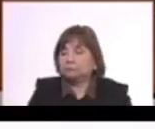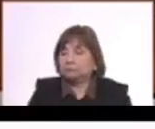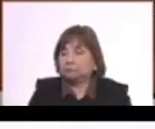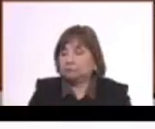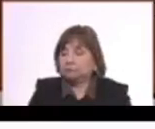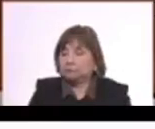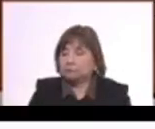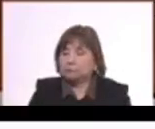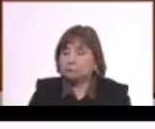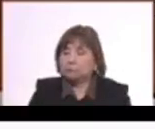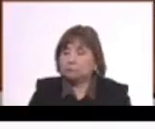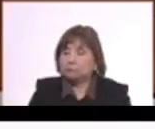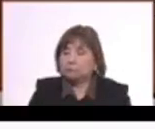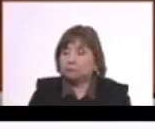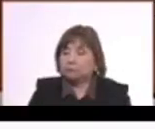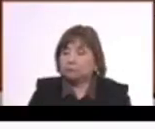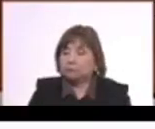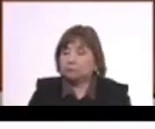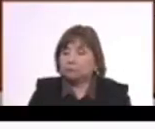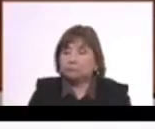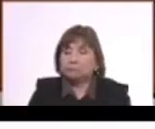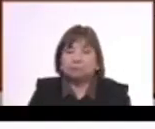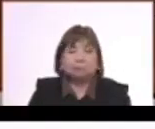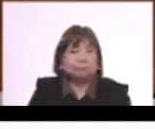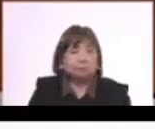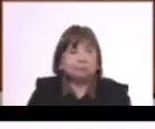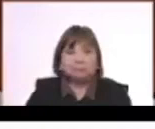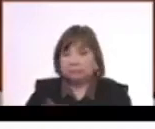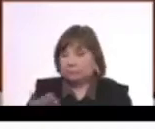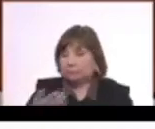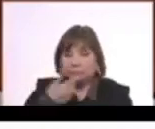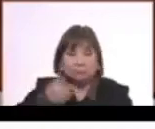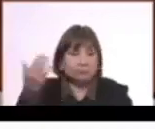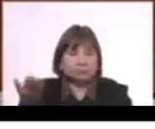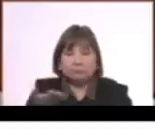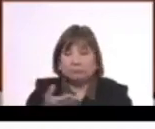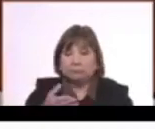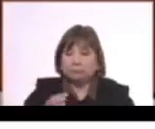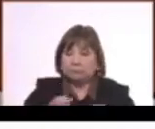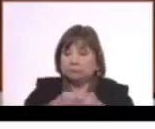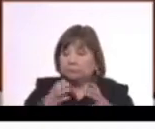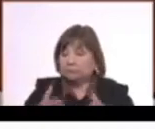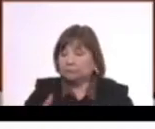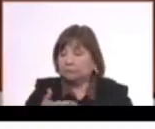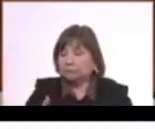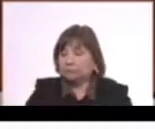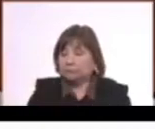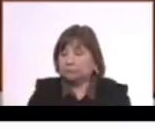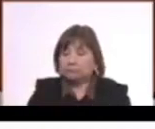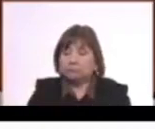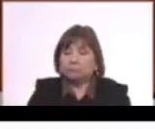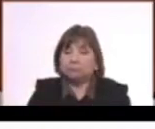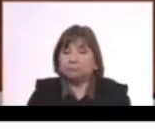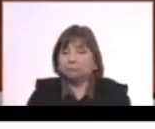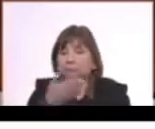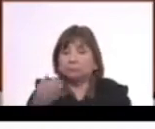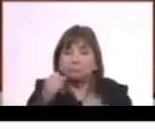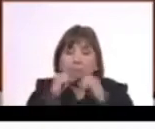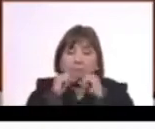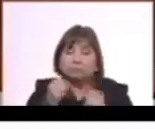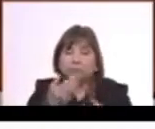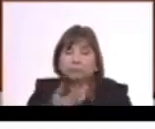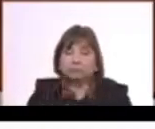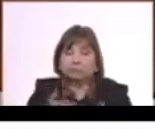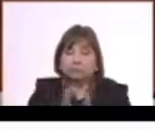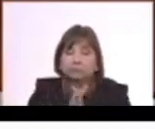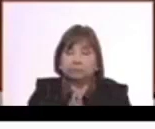diáfana. Dicho esto, si no hubiera otra intervención, señores congresistas, señor secretario, por